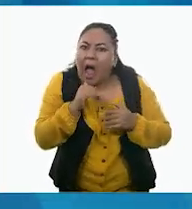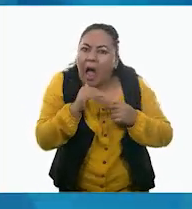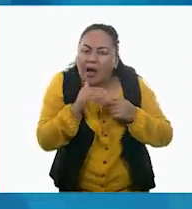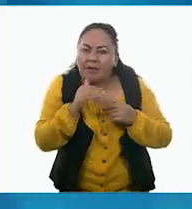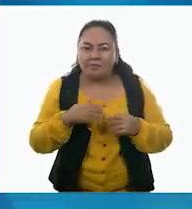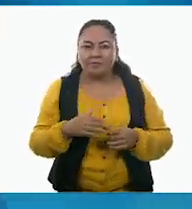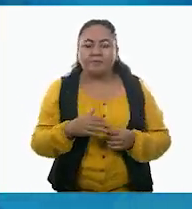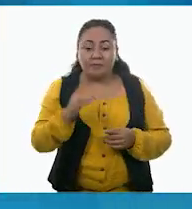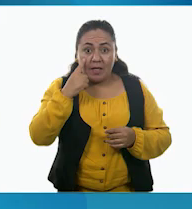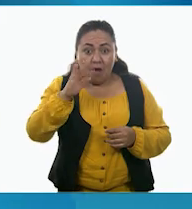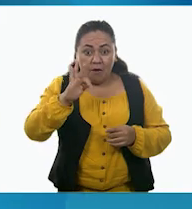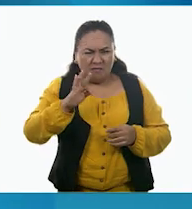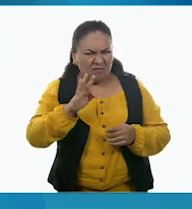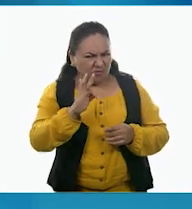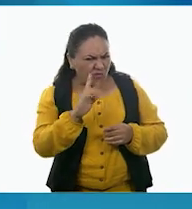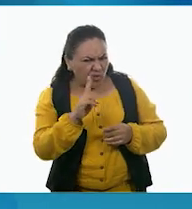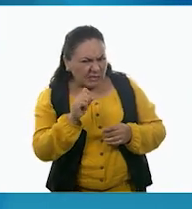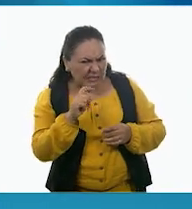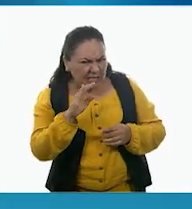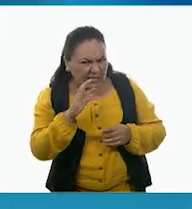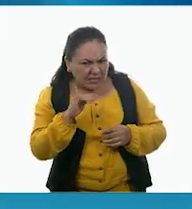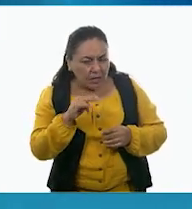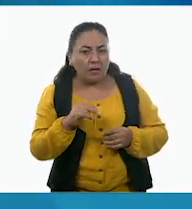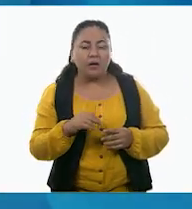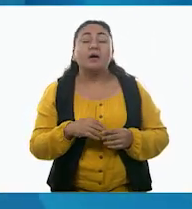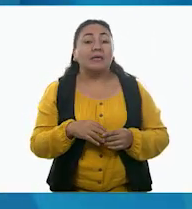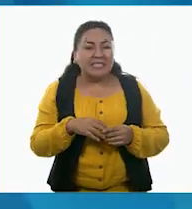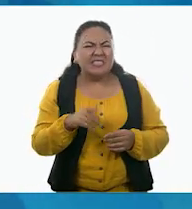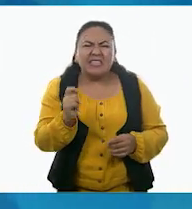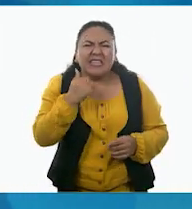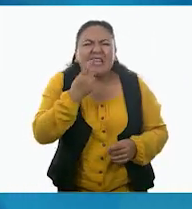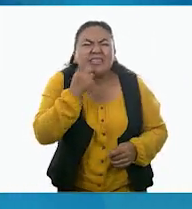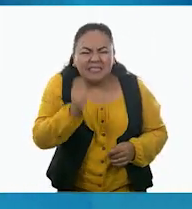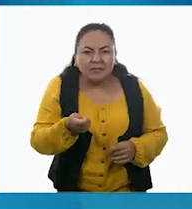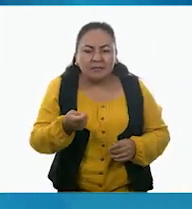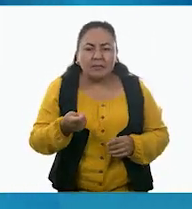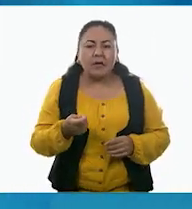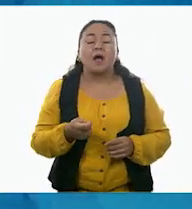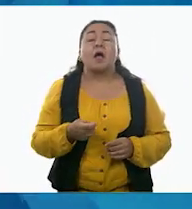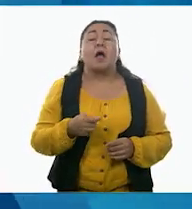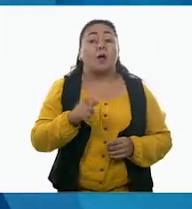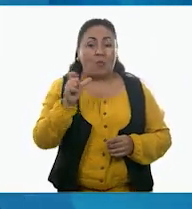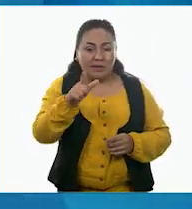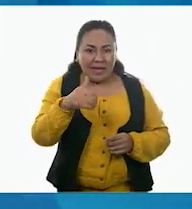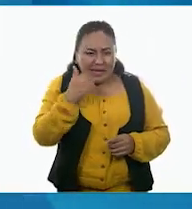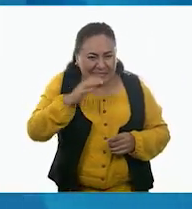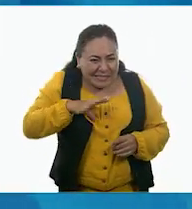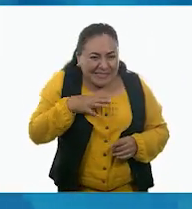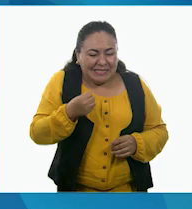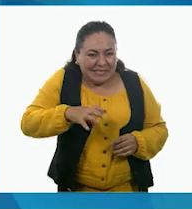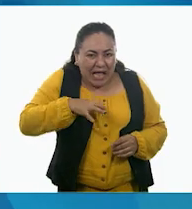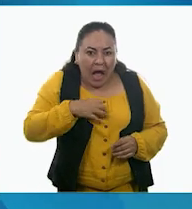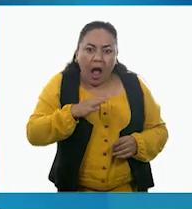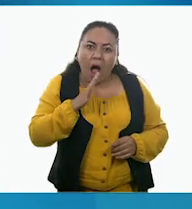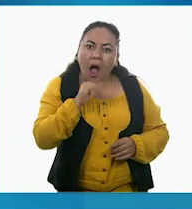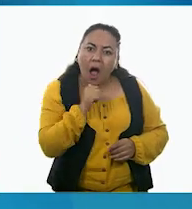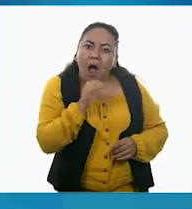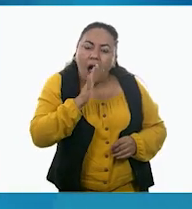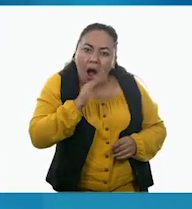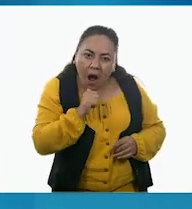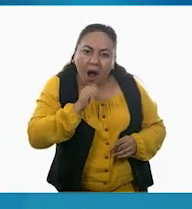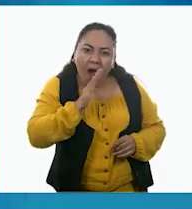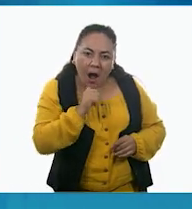¿Abueli tilistli? ¿Tlen quitos neki? ¿Quitos neki? ¿Qué manti neki? ¿Tishigua se tlamantli? ¿Guanati hueli?